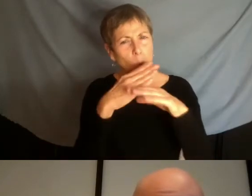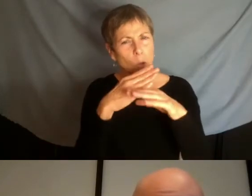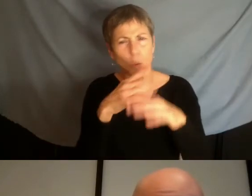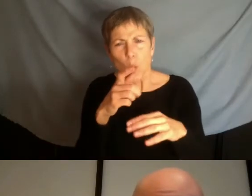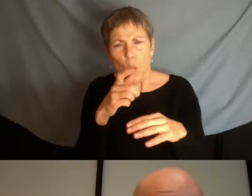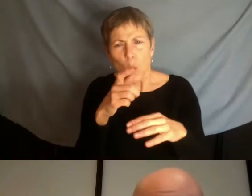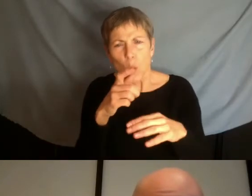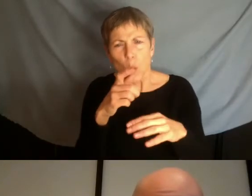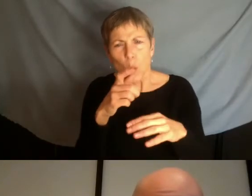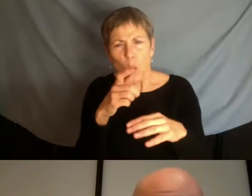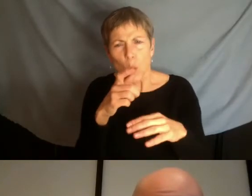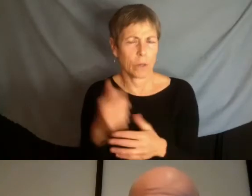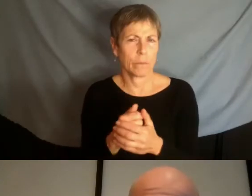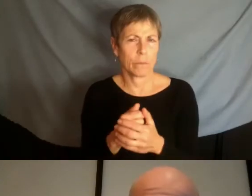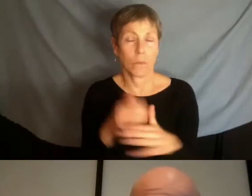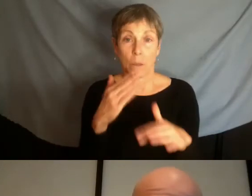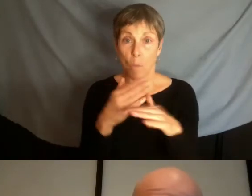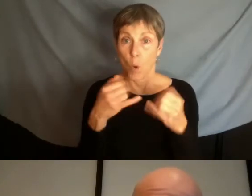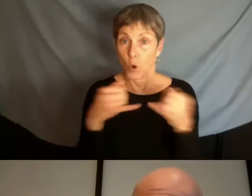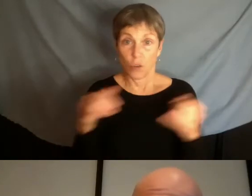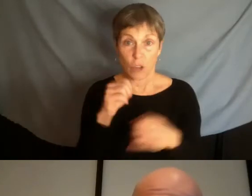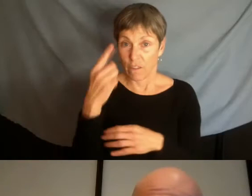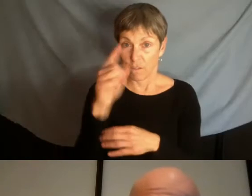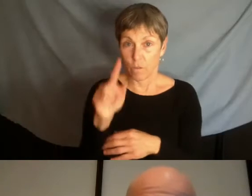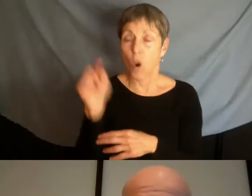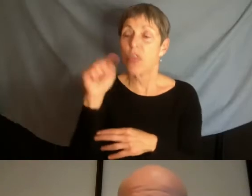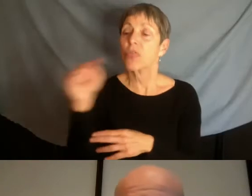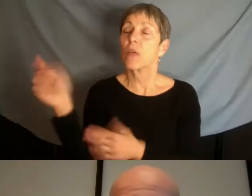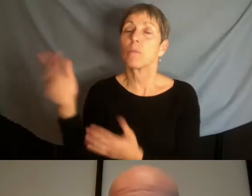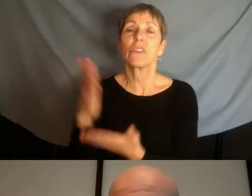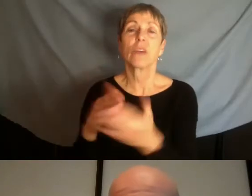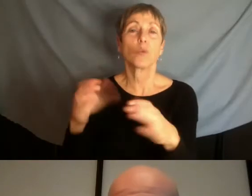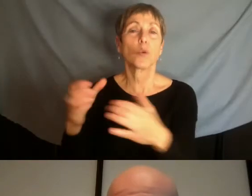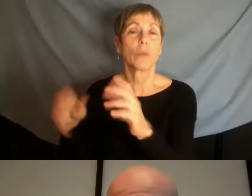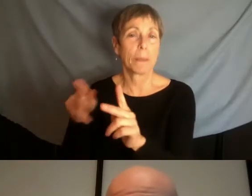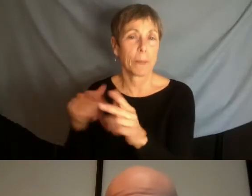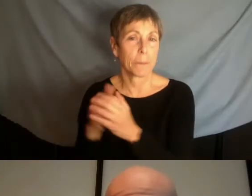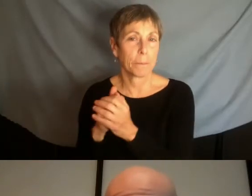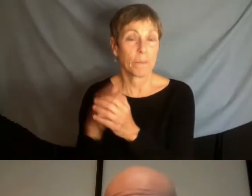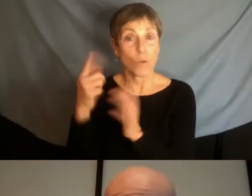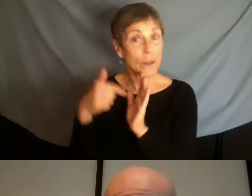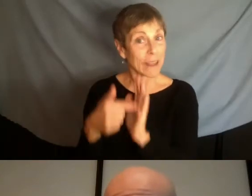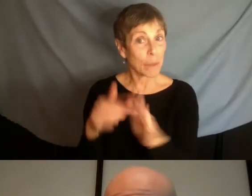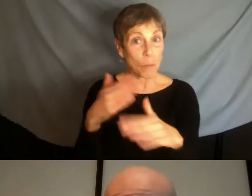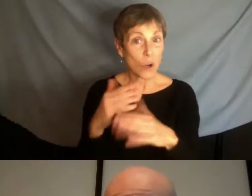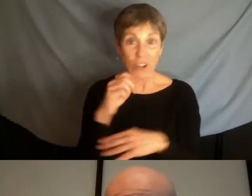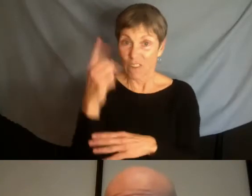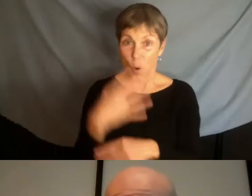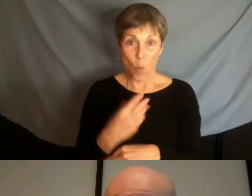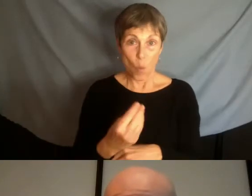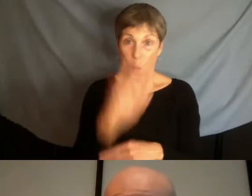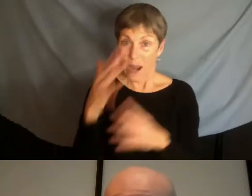escuchamos la pregunta de ¿para quién son las fronteras no son para ciertas personas, ciertos grupos, como por